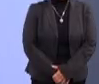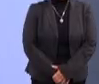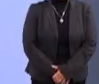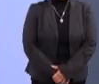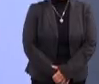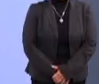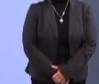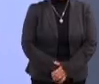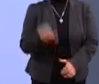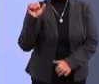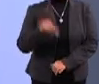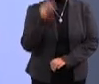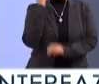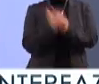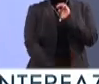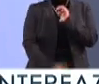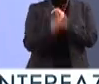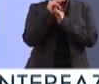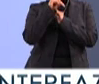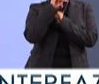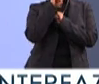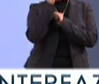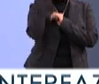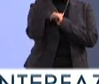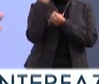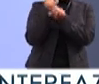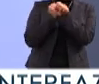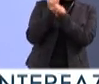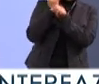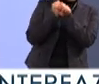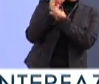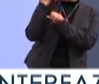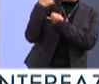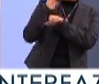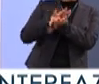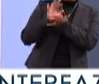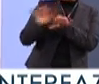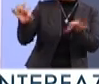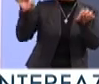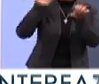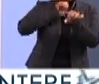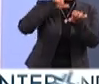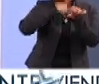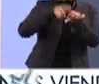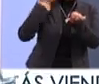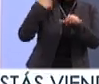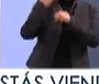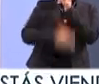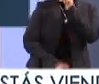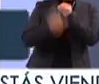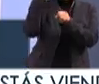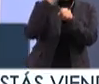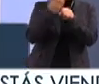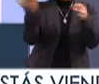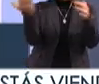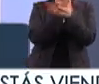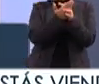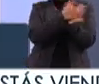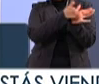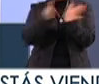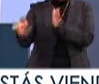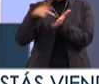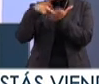Y bueno, hoy cerramos Interfaz con un reportaje, otro de nuestros reportajes especiales sobre la conclusión de la segunda etapa